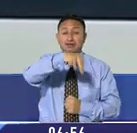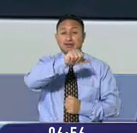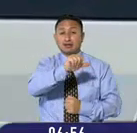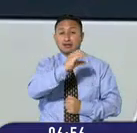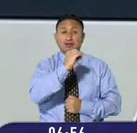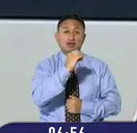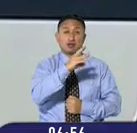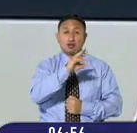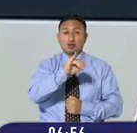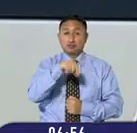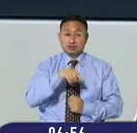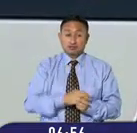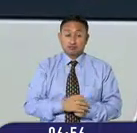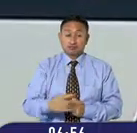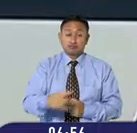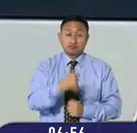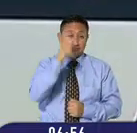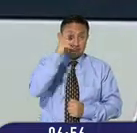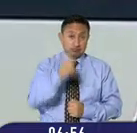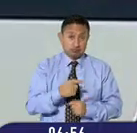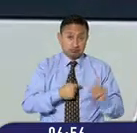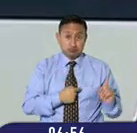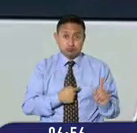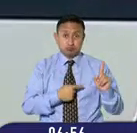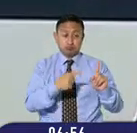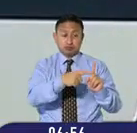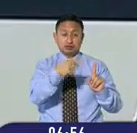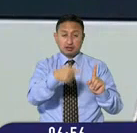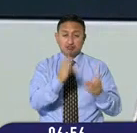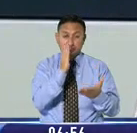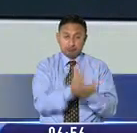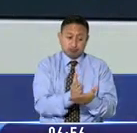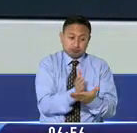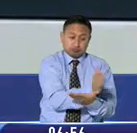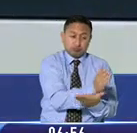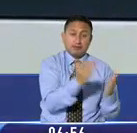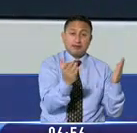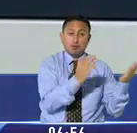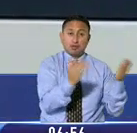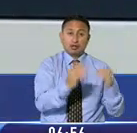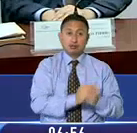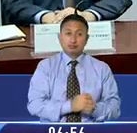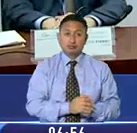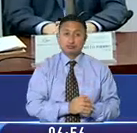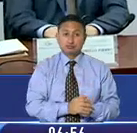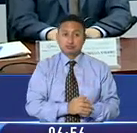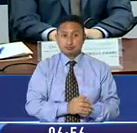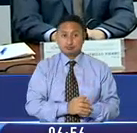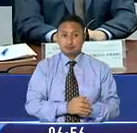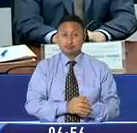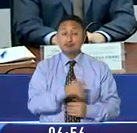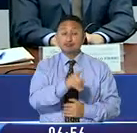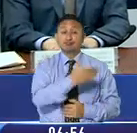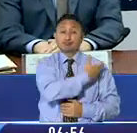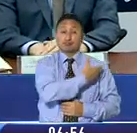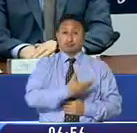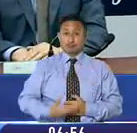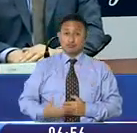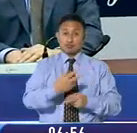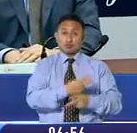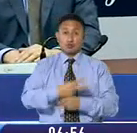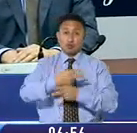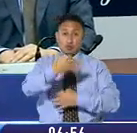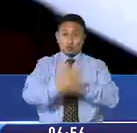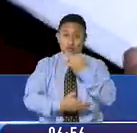Arcetales, pues ese fiscal también ha sido separado temporalmente de sus funciones. María del Carmen Maldonado, presidenta